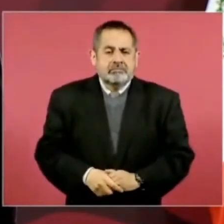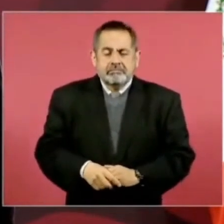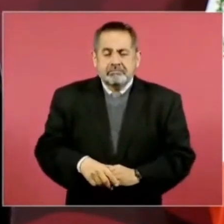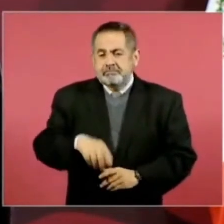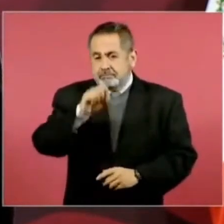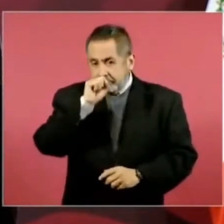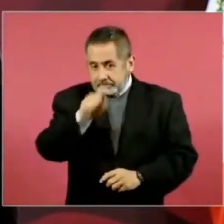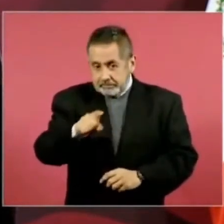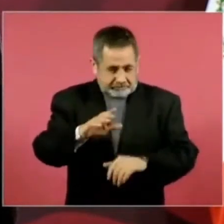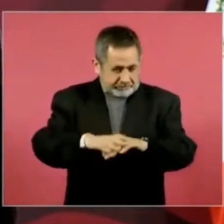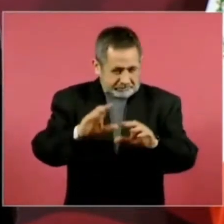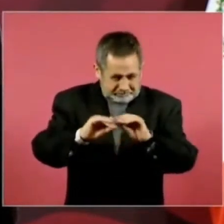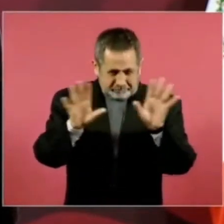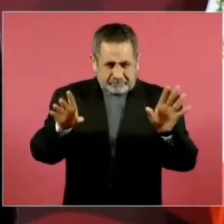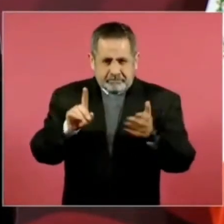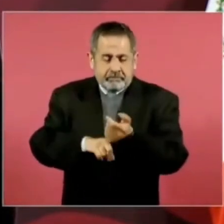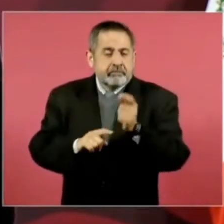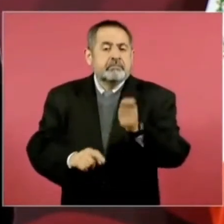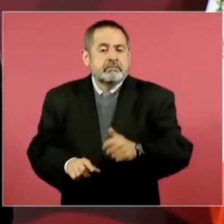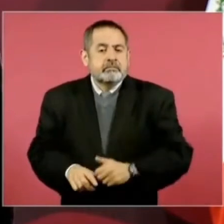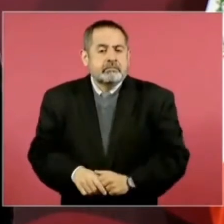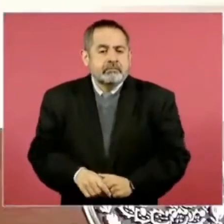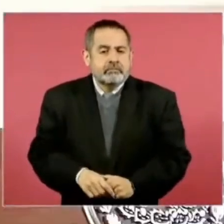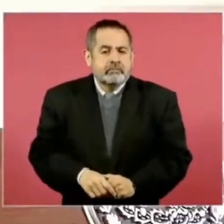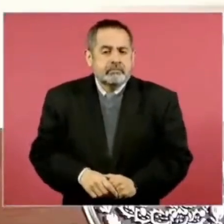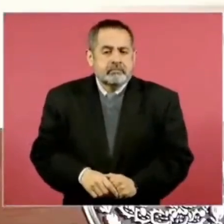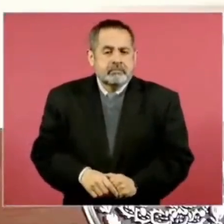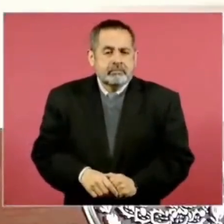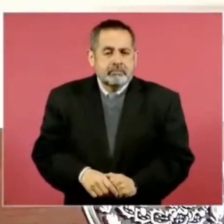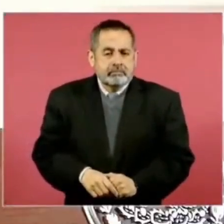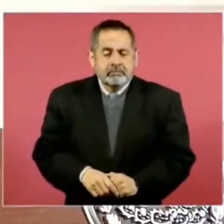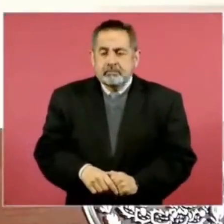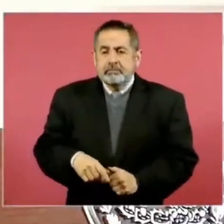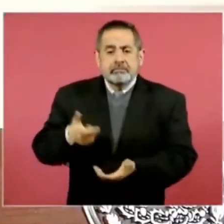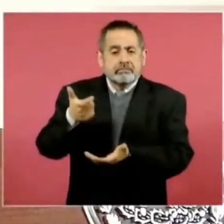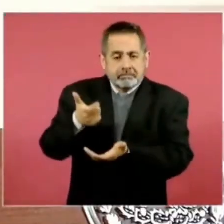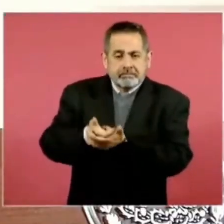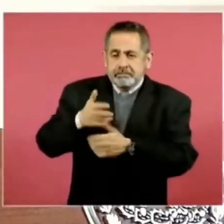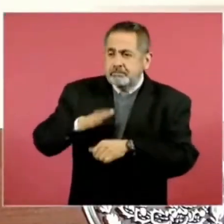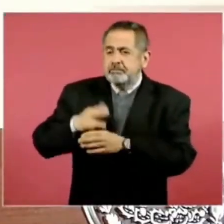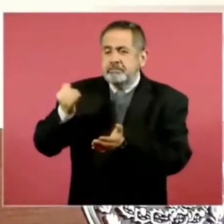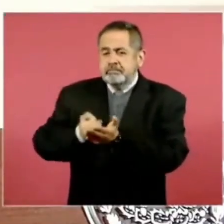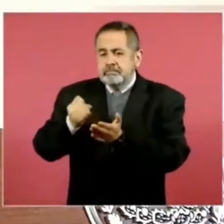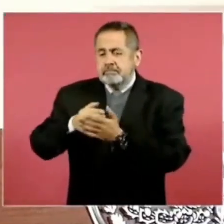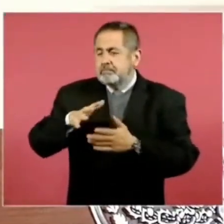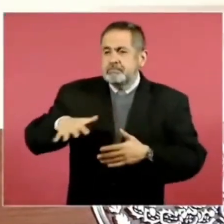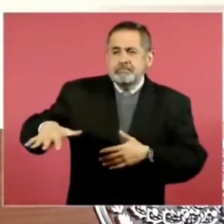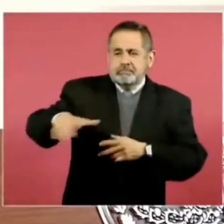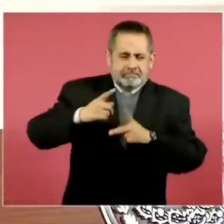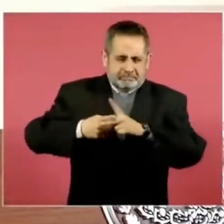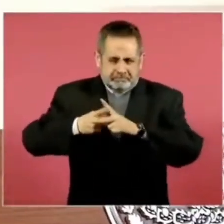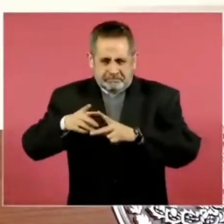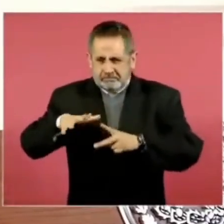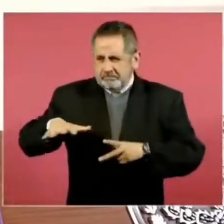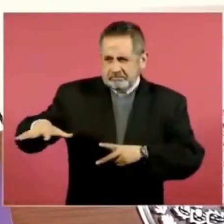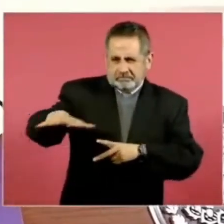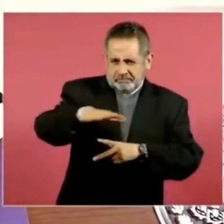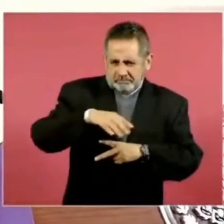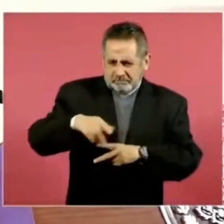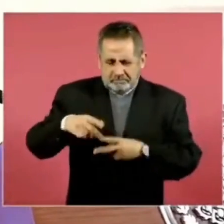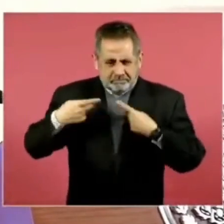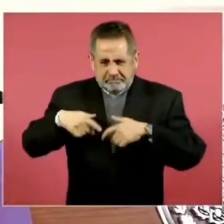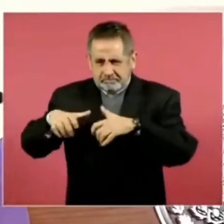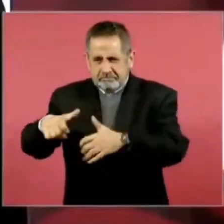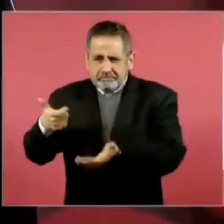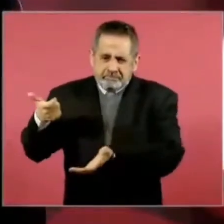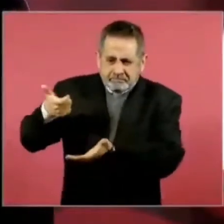Incluso, para que quede claro, paga más impuesto un obrero proporcionalmente que un empresario.